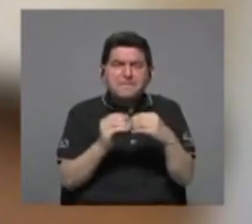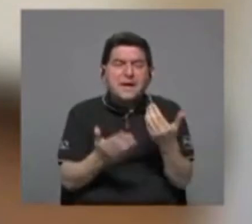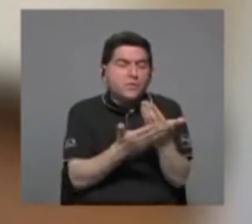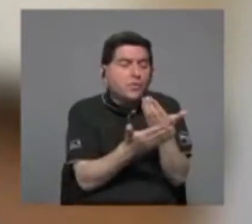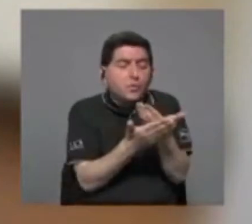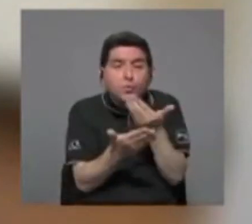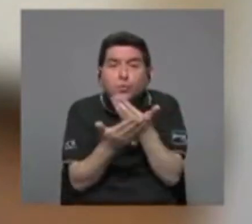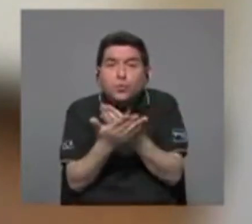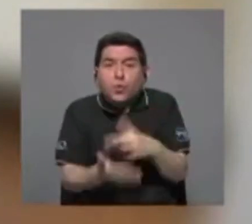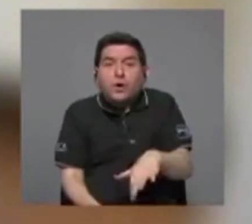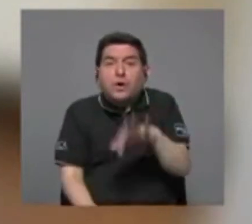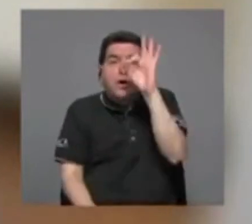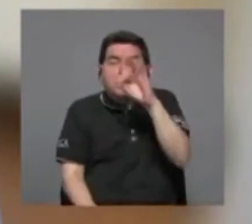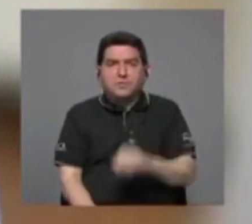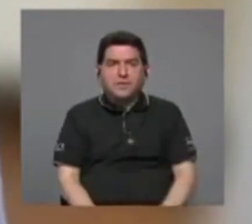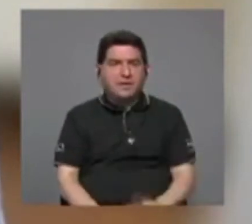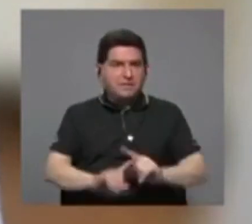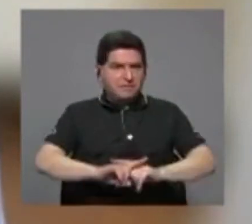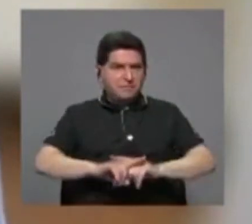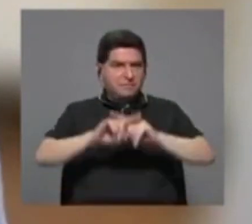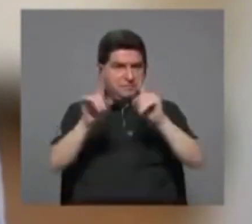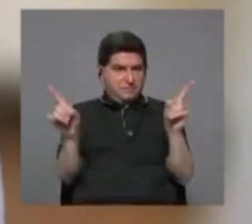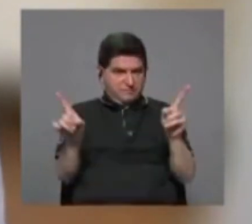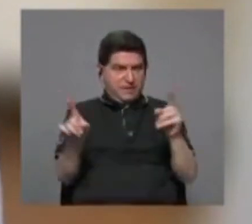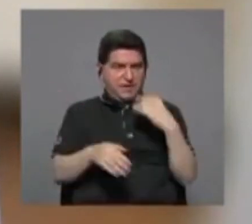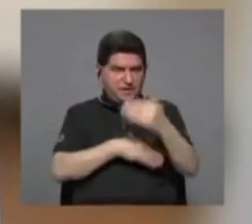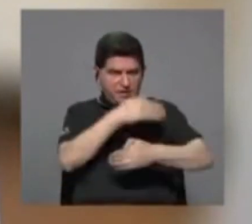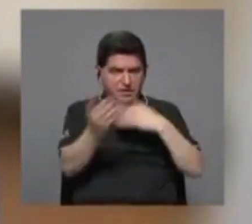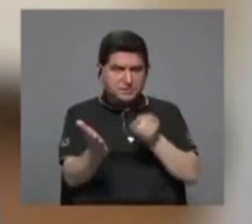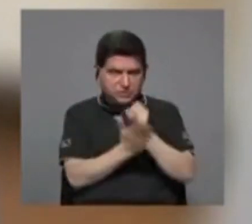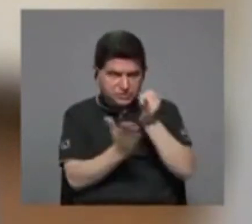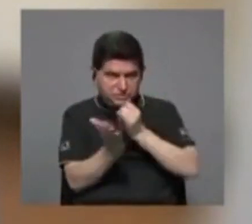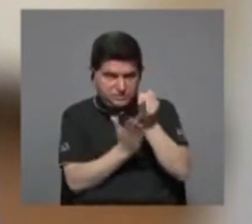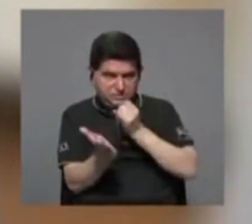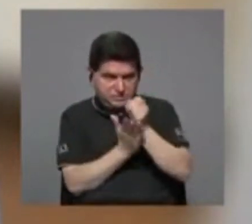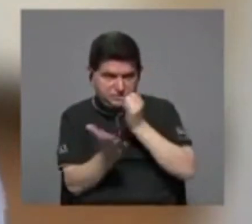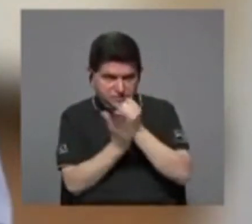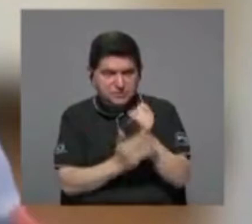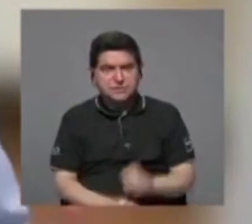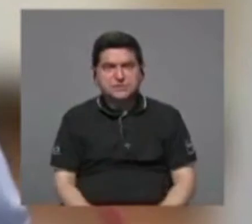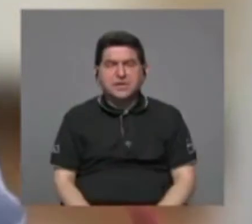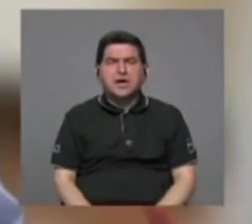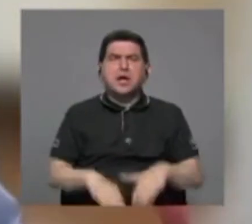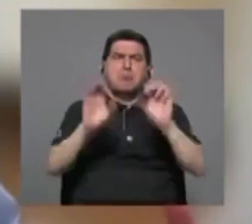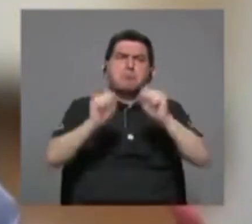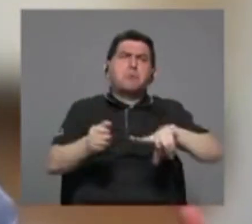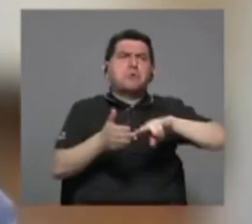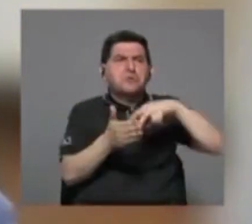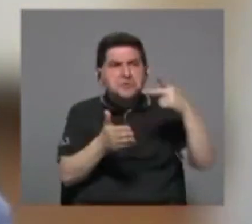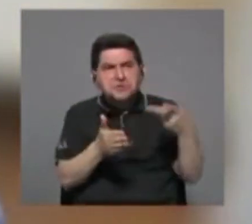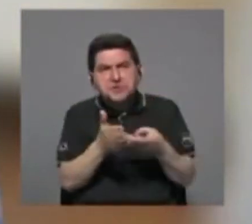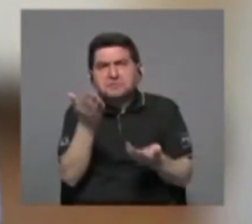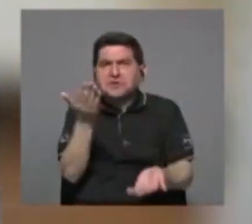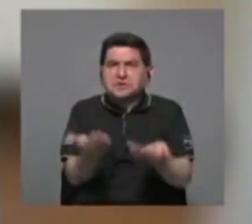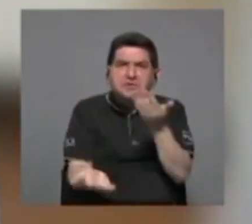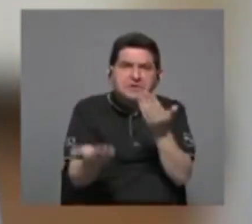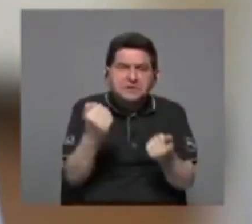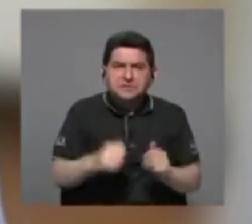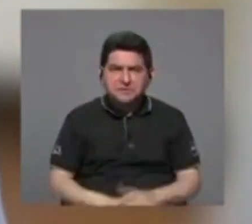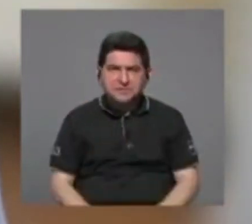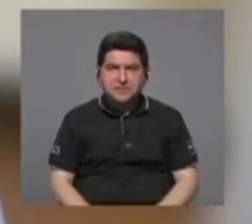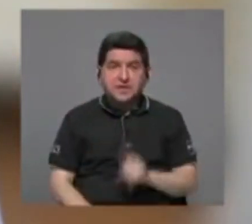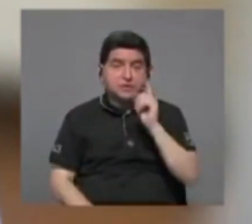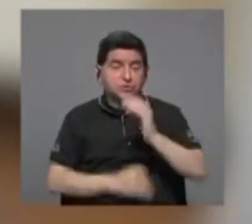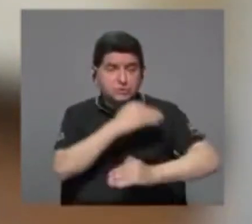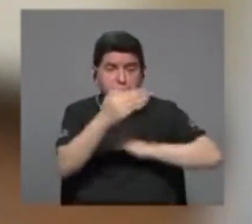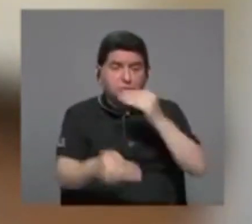evidencia, y la diferencia en el proceso de investigación de lo que podría ser pues un